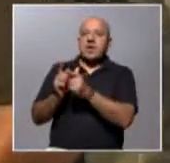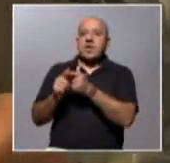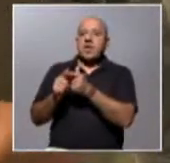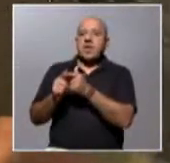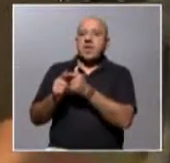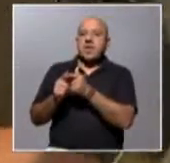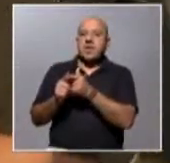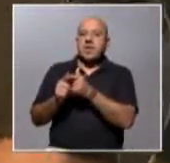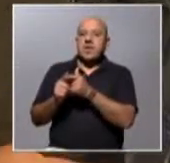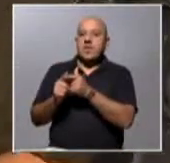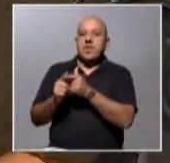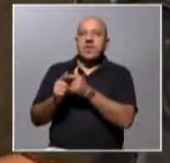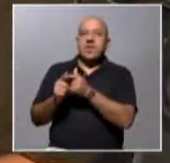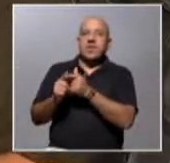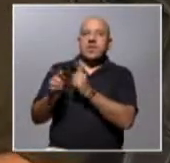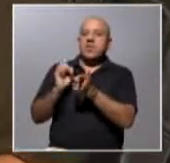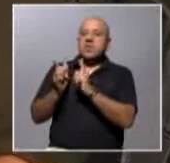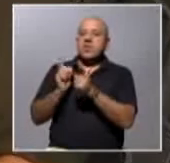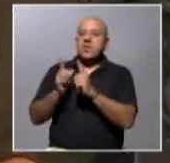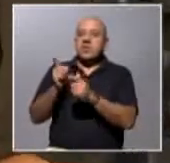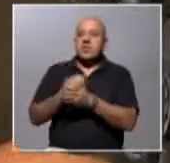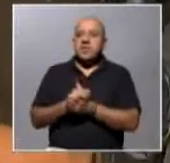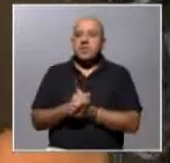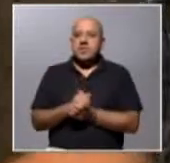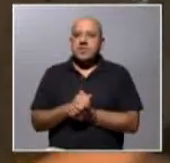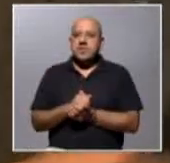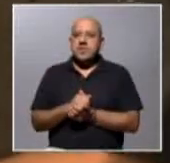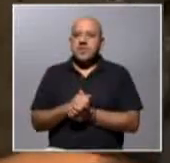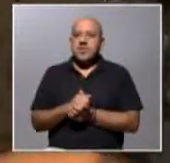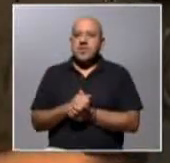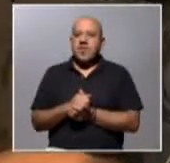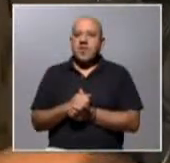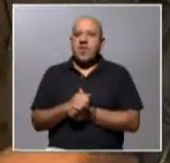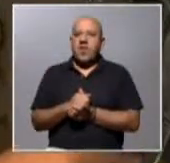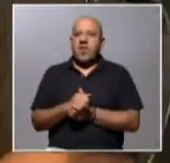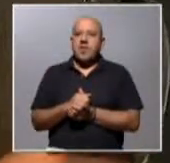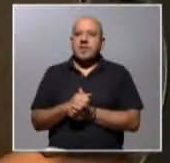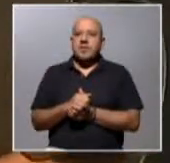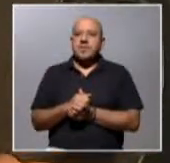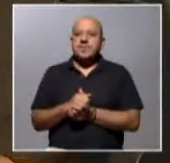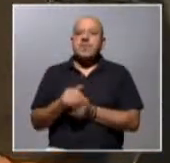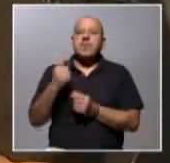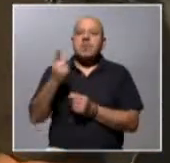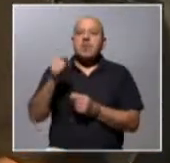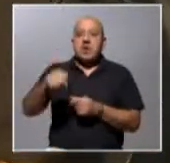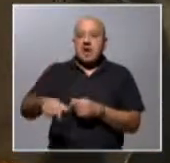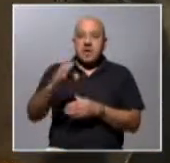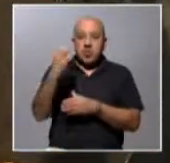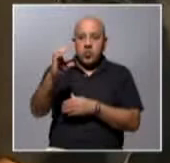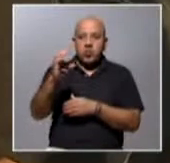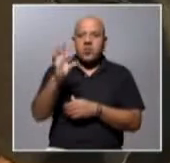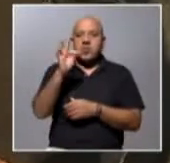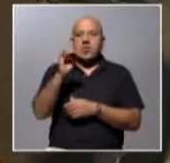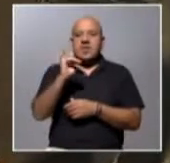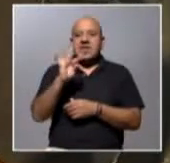goles, perdón, me tomo un pequeño atrevimiento. Y esto es un golazo. Bueno, primero que nada, el Club Tito Borjas, que ya